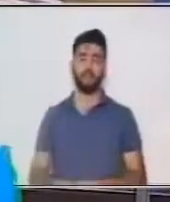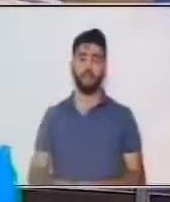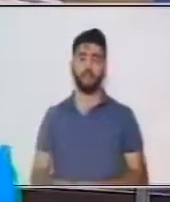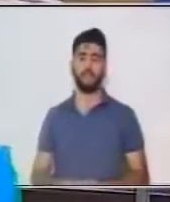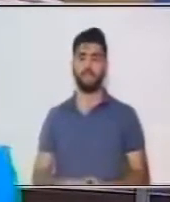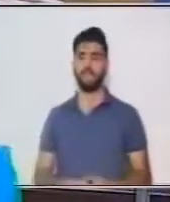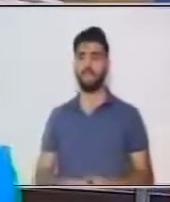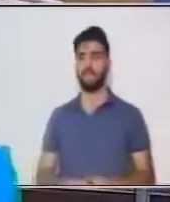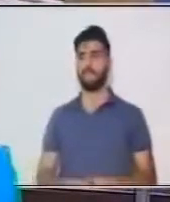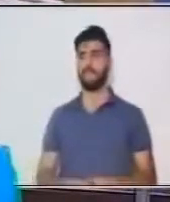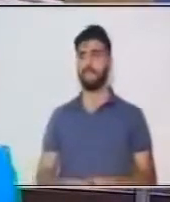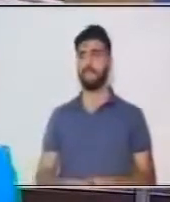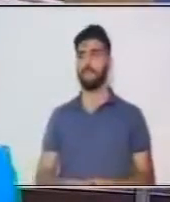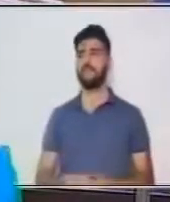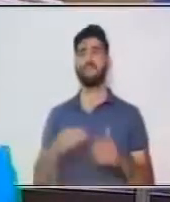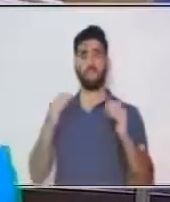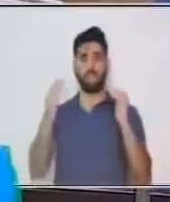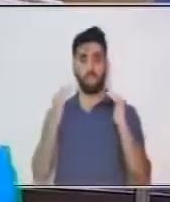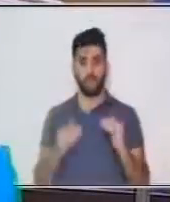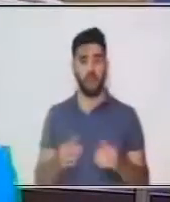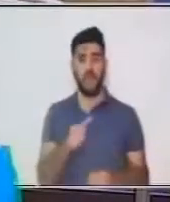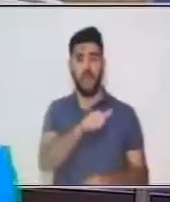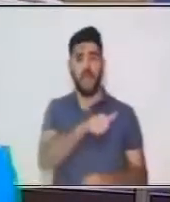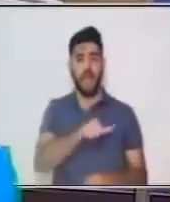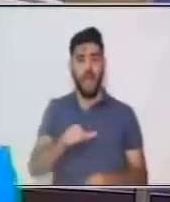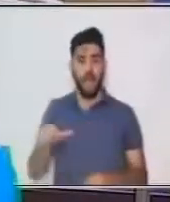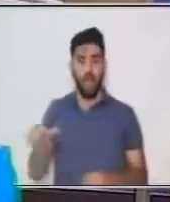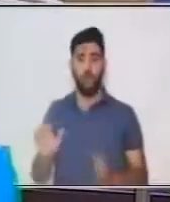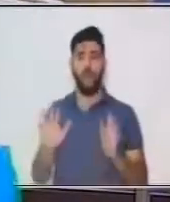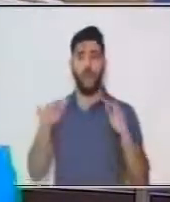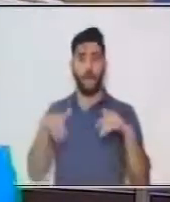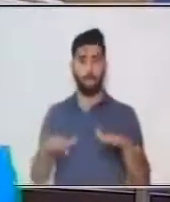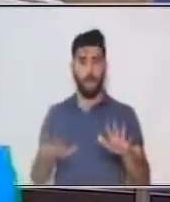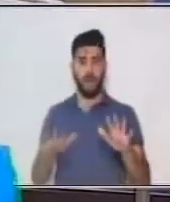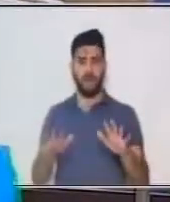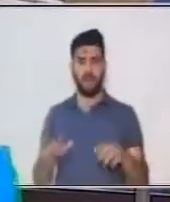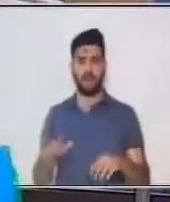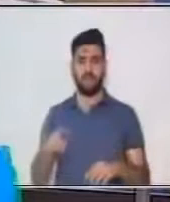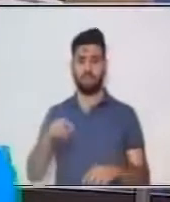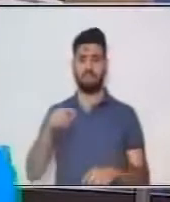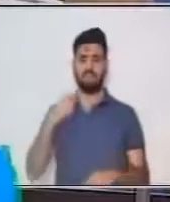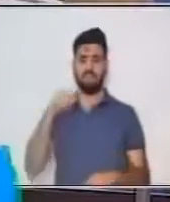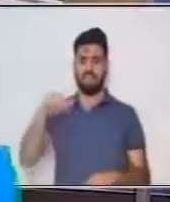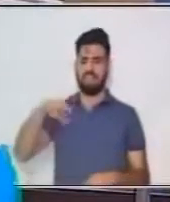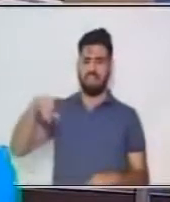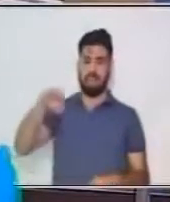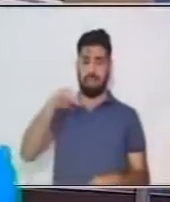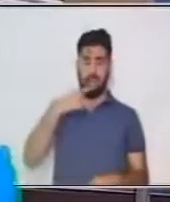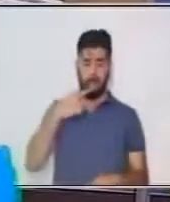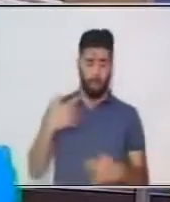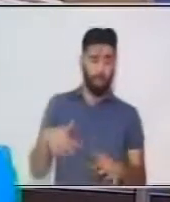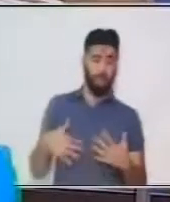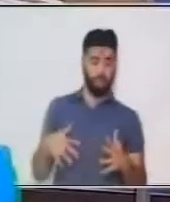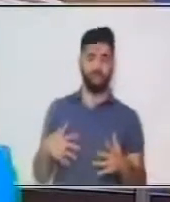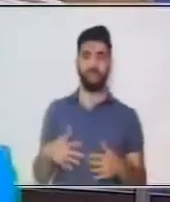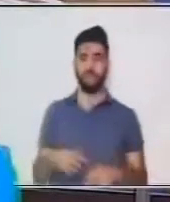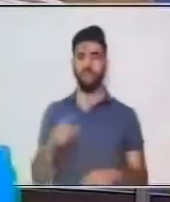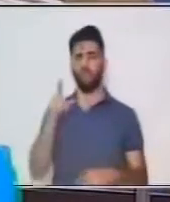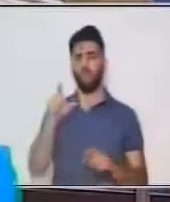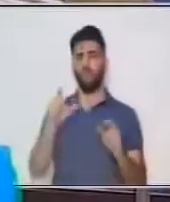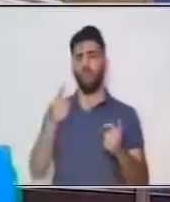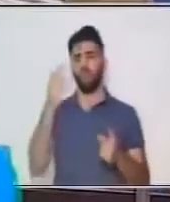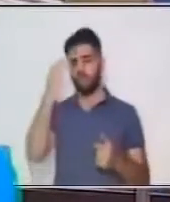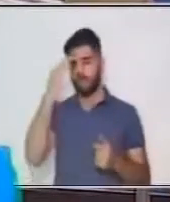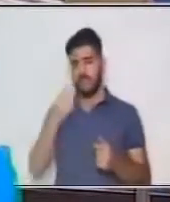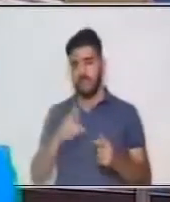vista. El agua del mar es muy salada. ¿Cómo sabes que el agua del mar es salada? Por